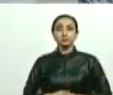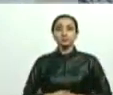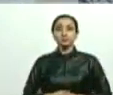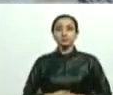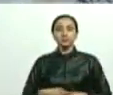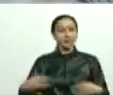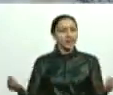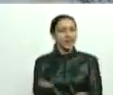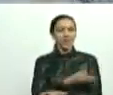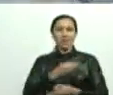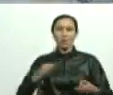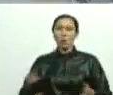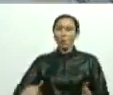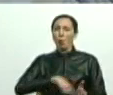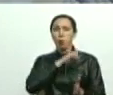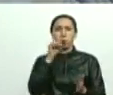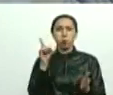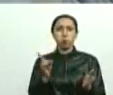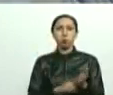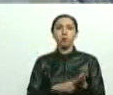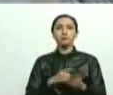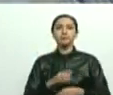Éxito total.